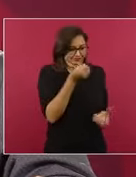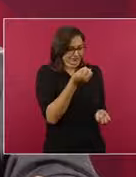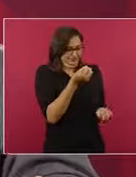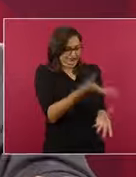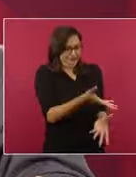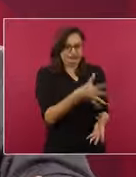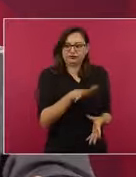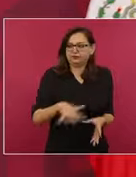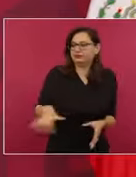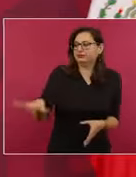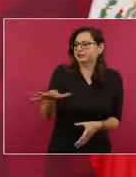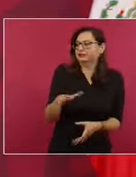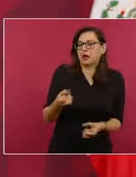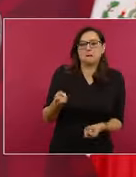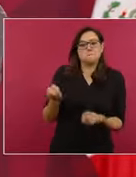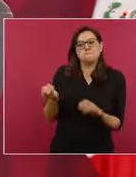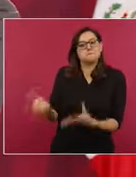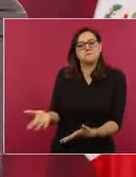el